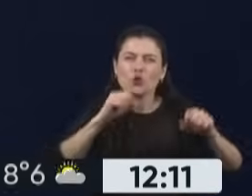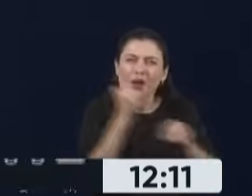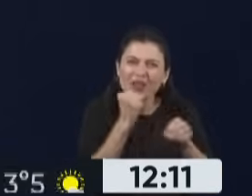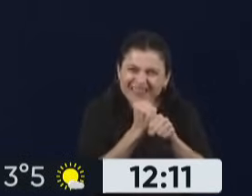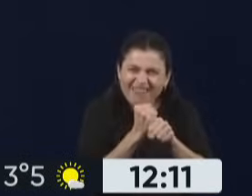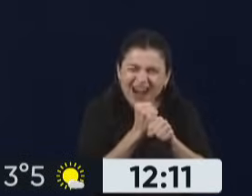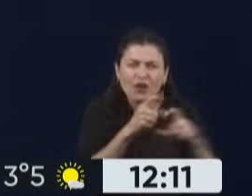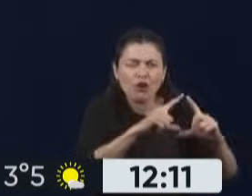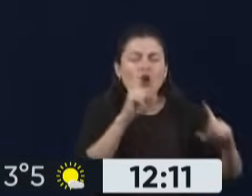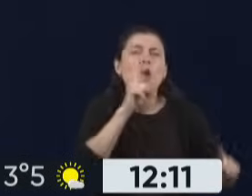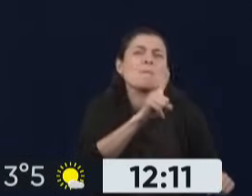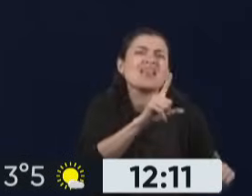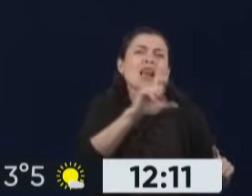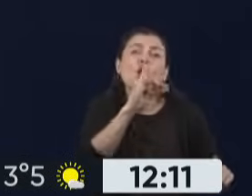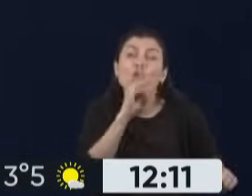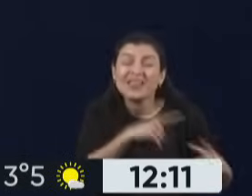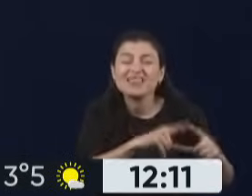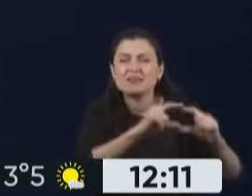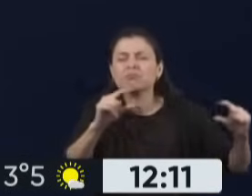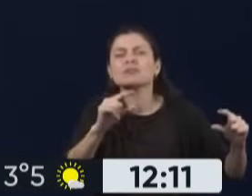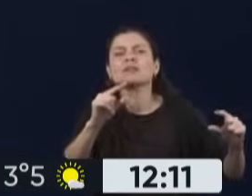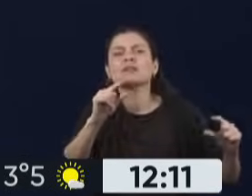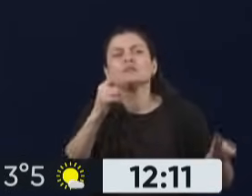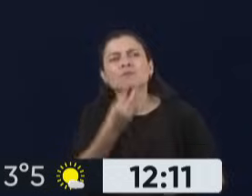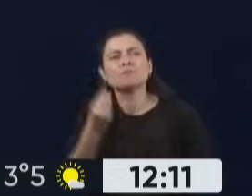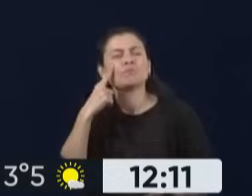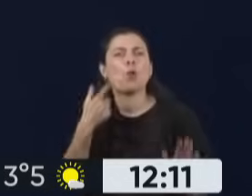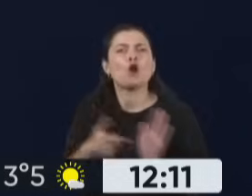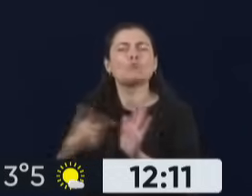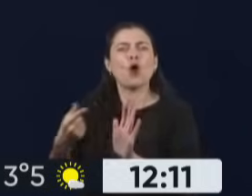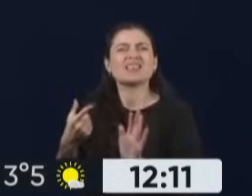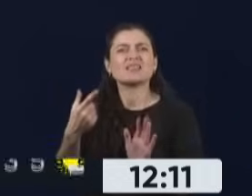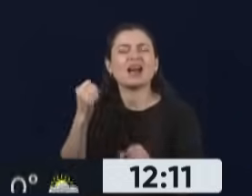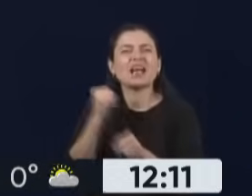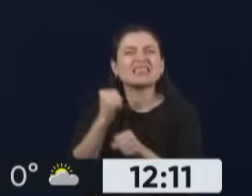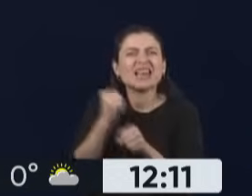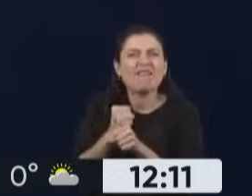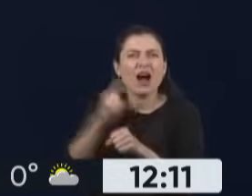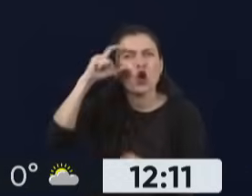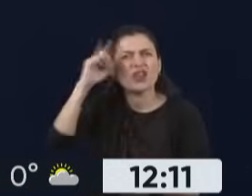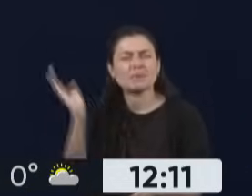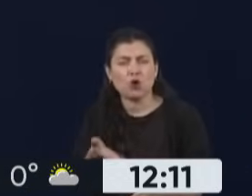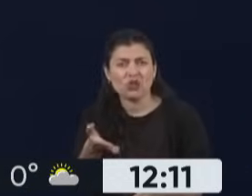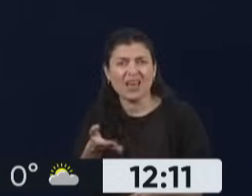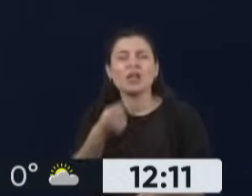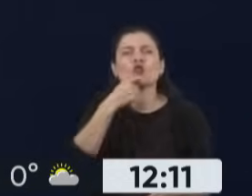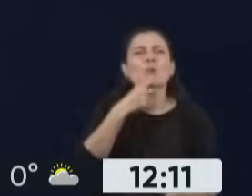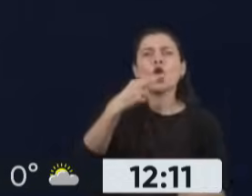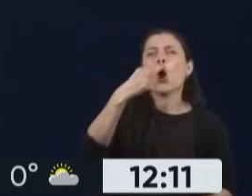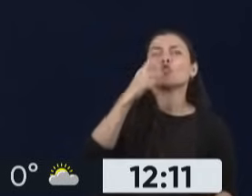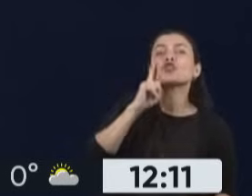en Argentina. ¿Escucharon bien? Y 11.000 quits representan más del 70% de la